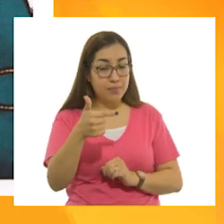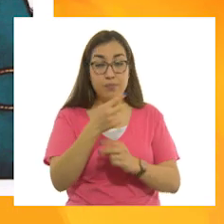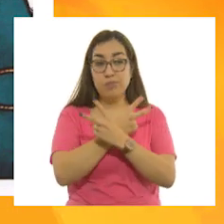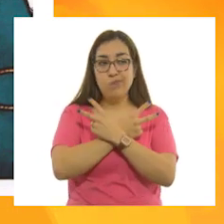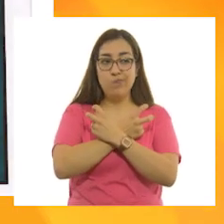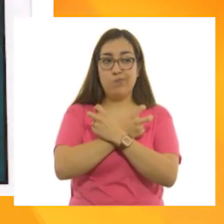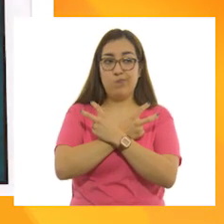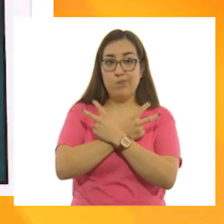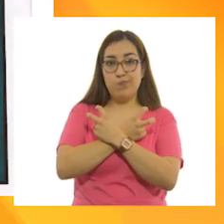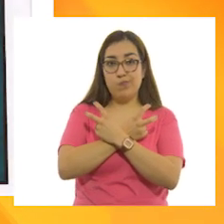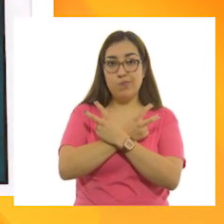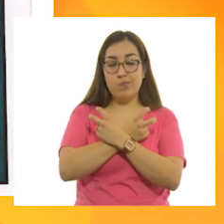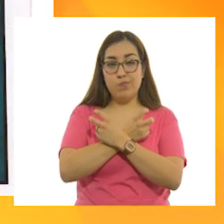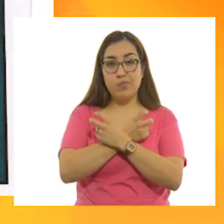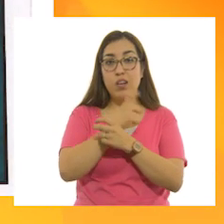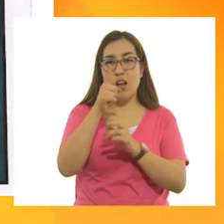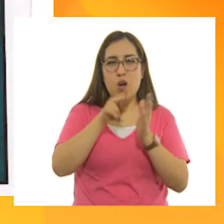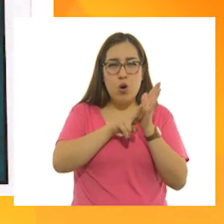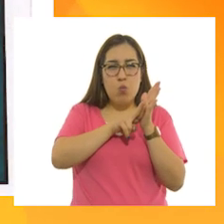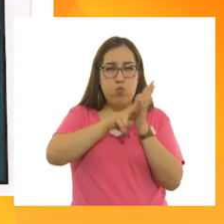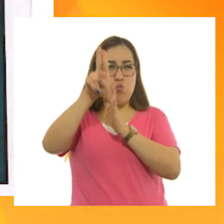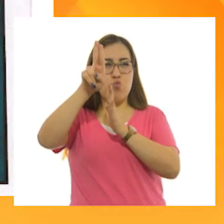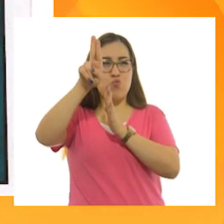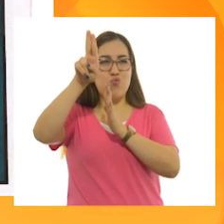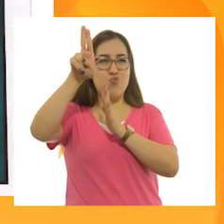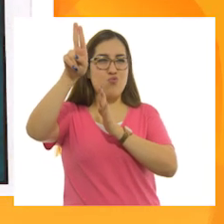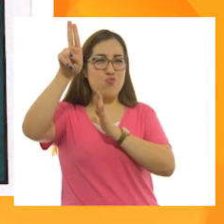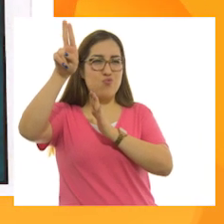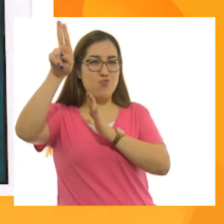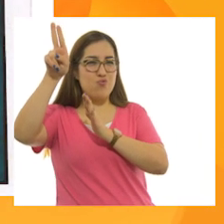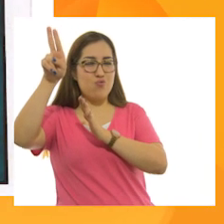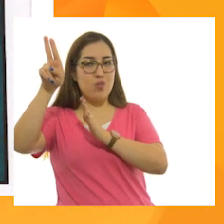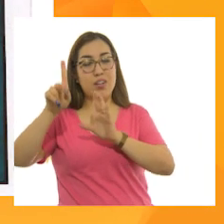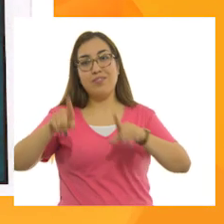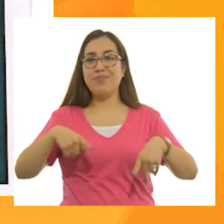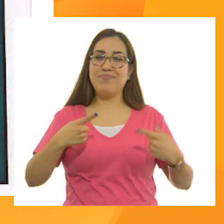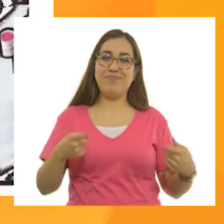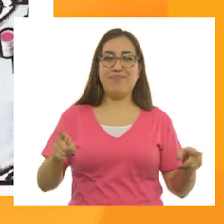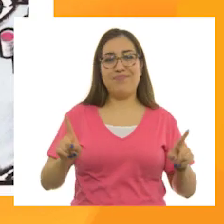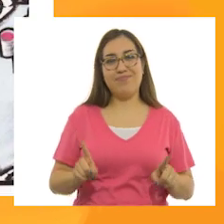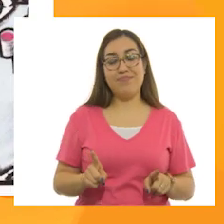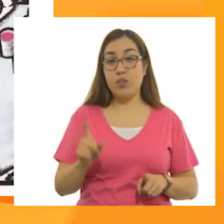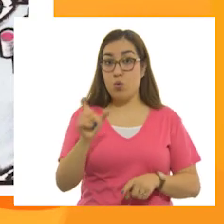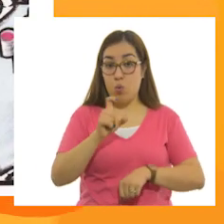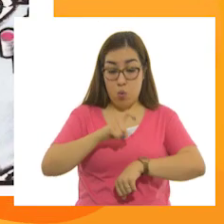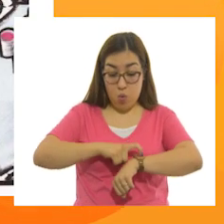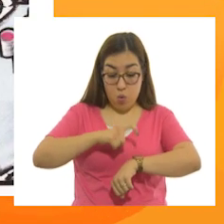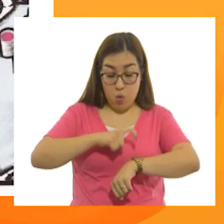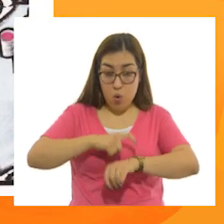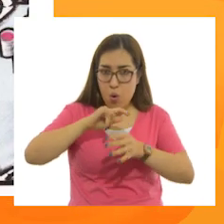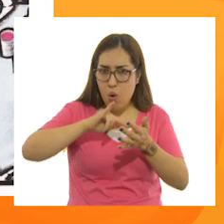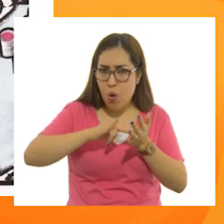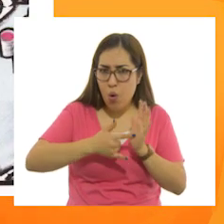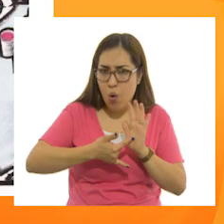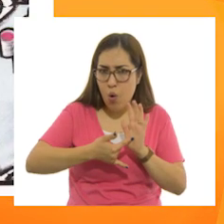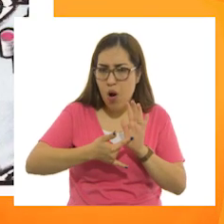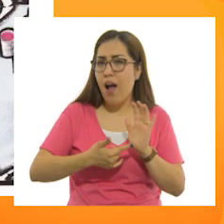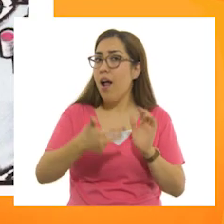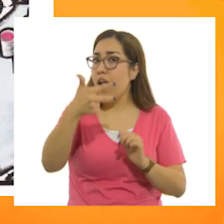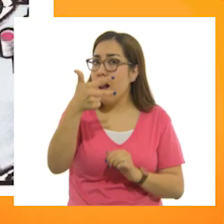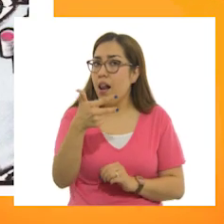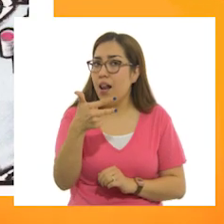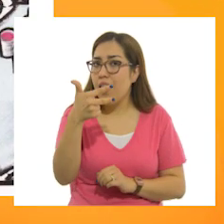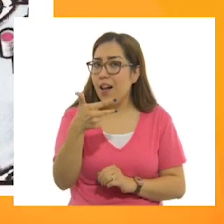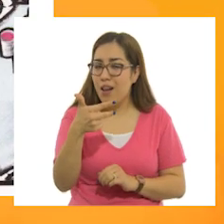esqueletos lanzan un cohete tumba la cachimba la cachimba cuando el reloj marca las 8